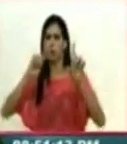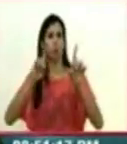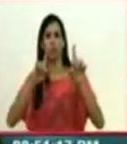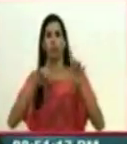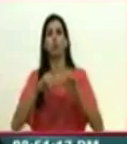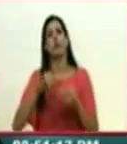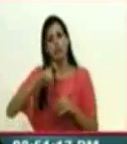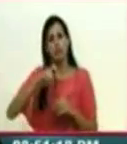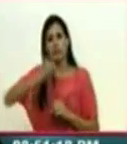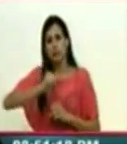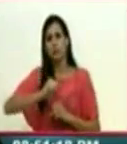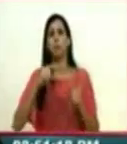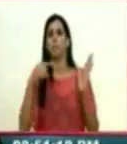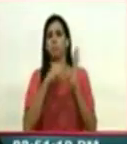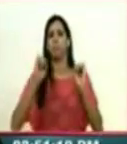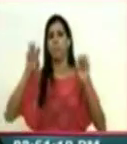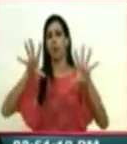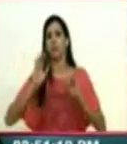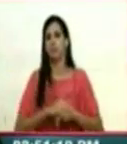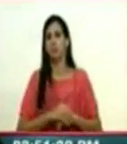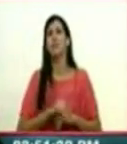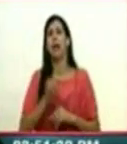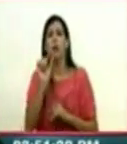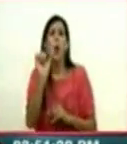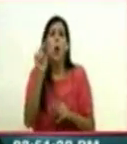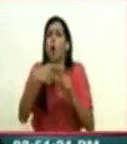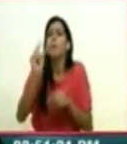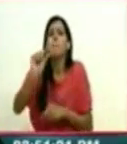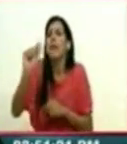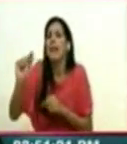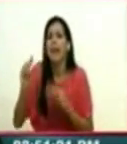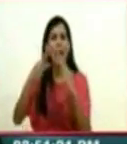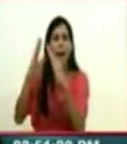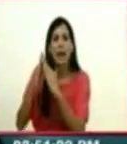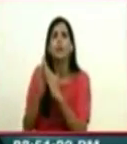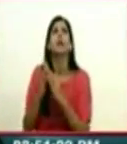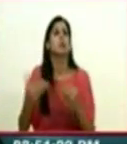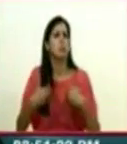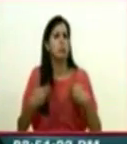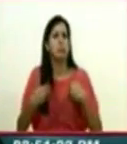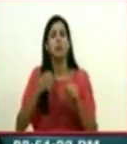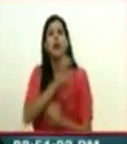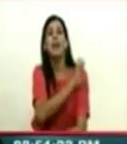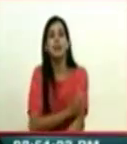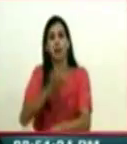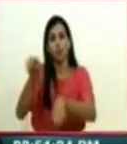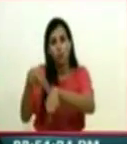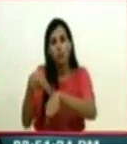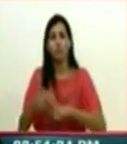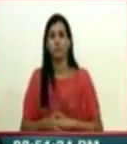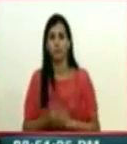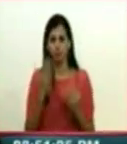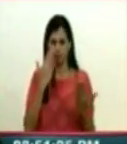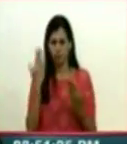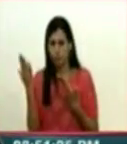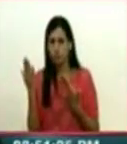es necesario. Esos detallitos así son lo que perjudica a nivel nacional la energía. Como puede